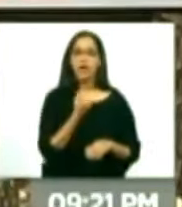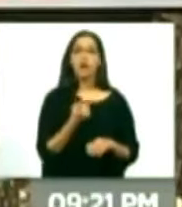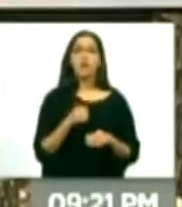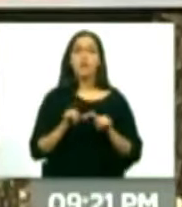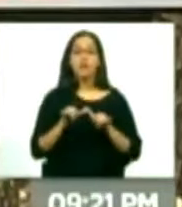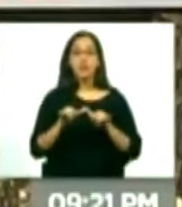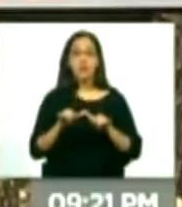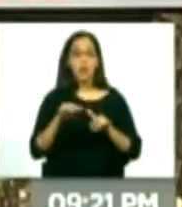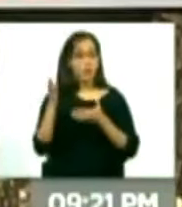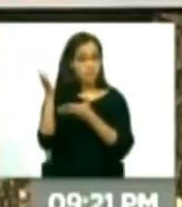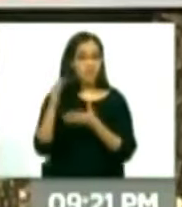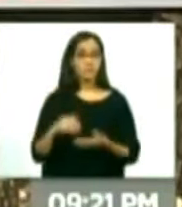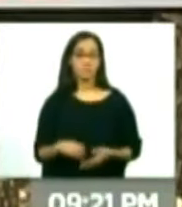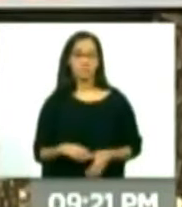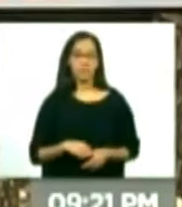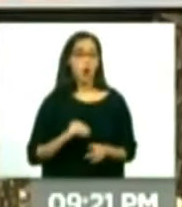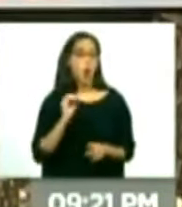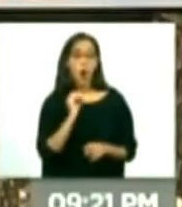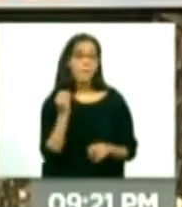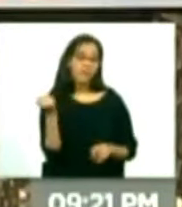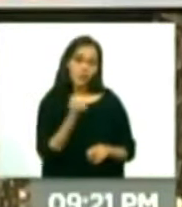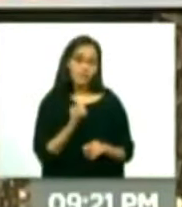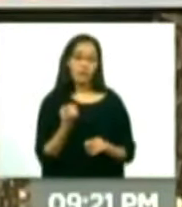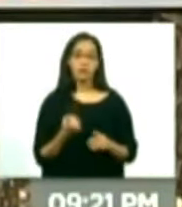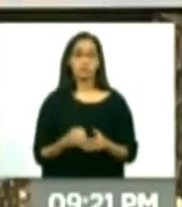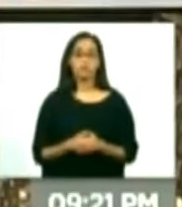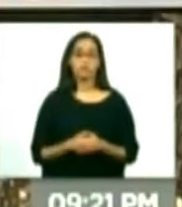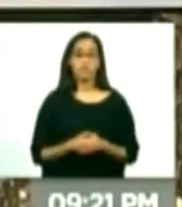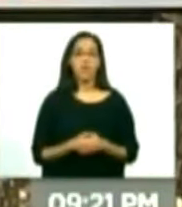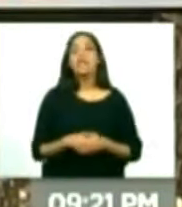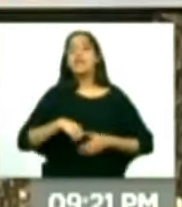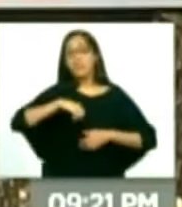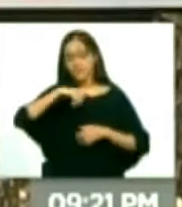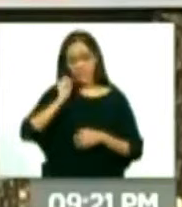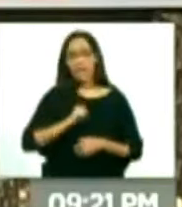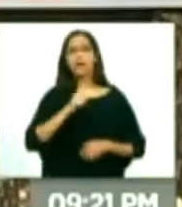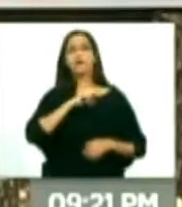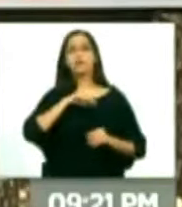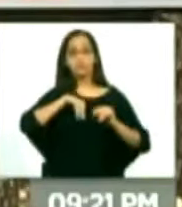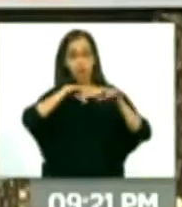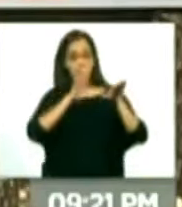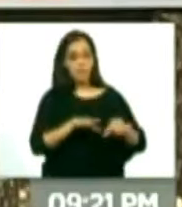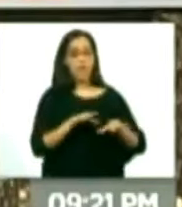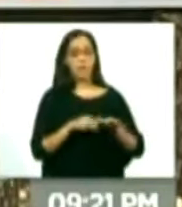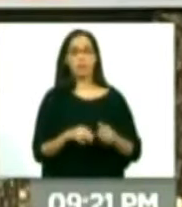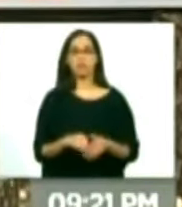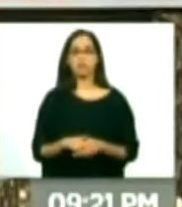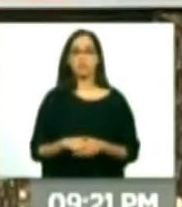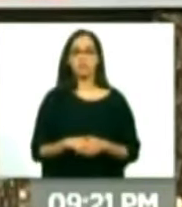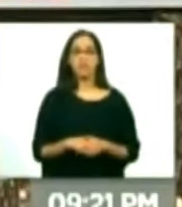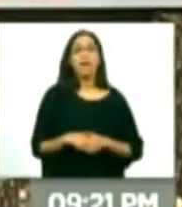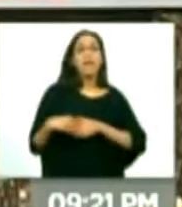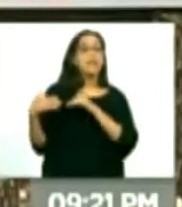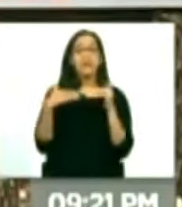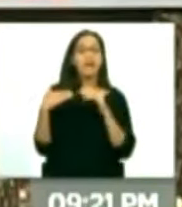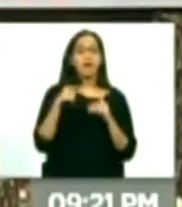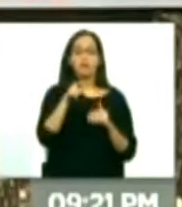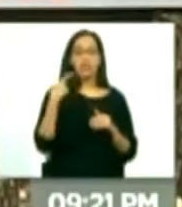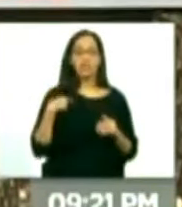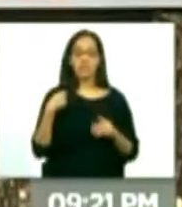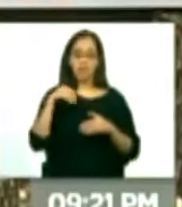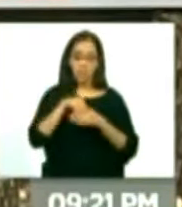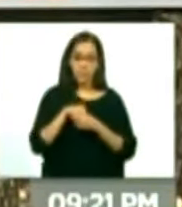nuclear allá. O porque asesinaron a Soleimani. Claro que nos solidarizamos. Esa es la guerra que ustedes llevan por dentro,